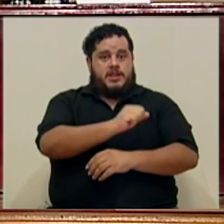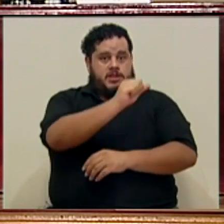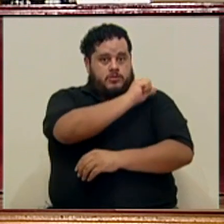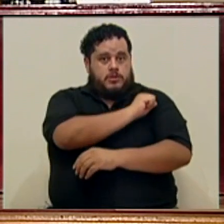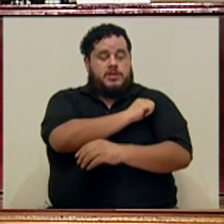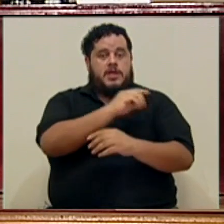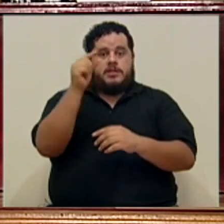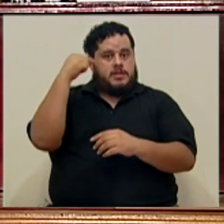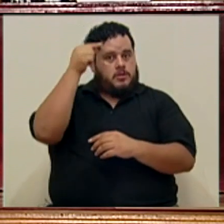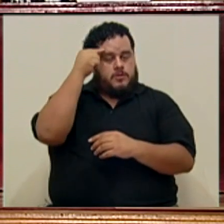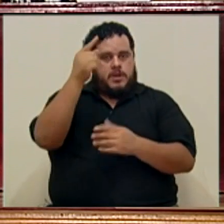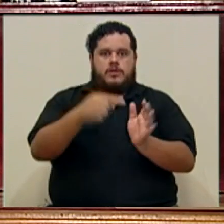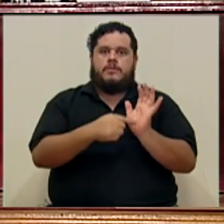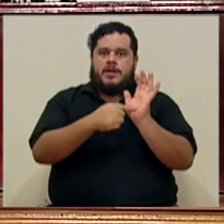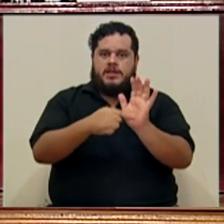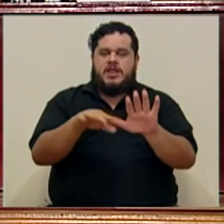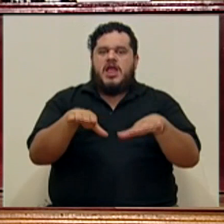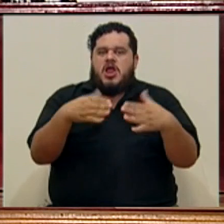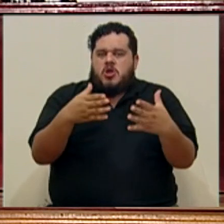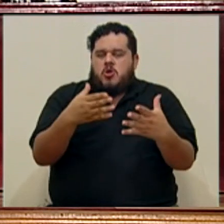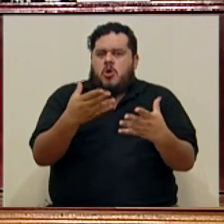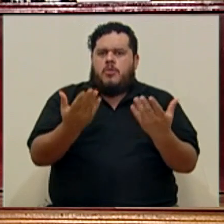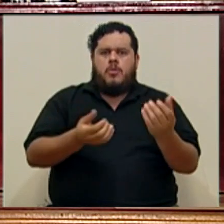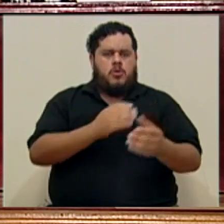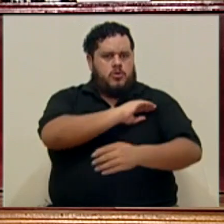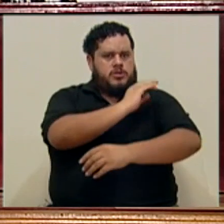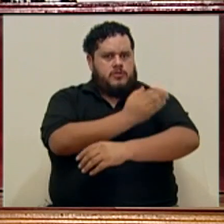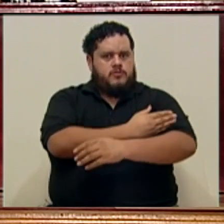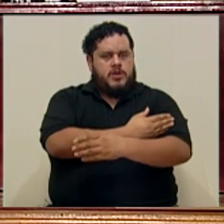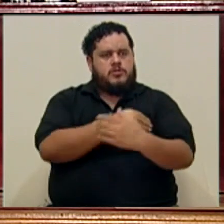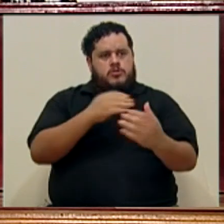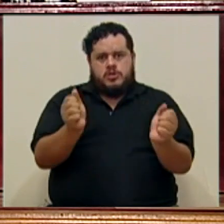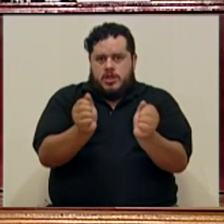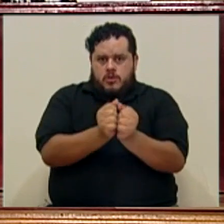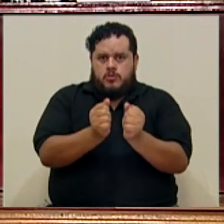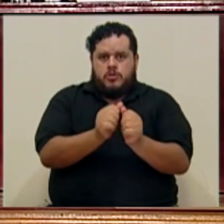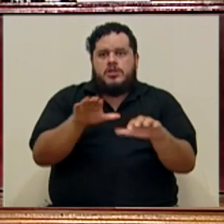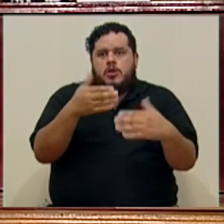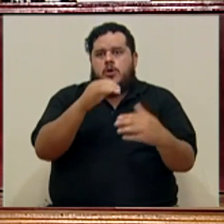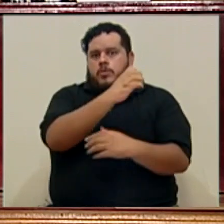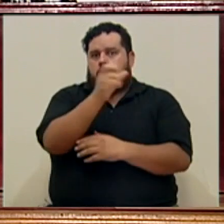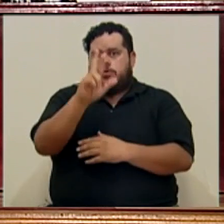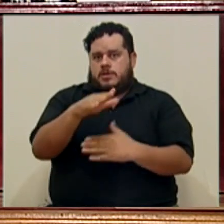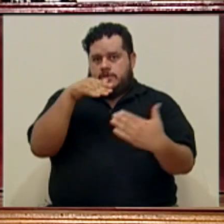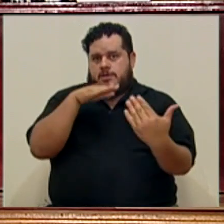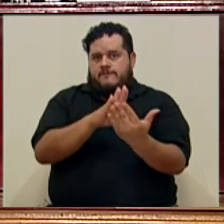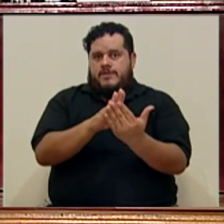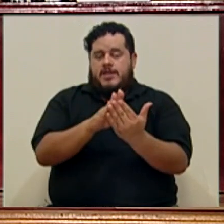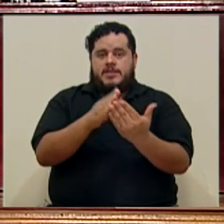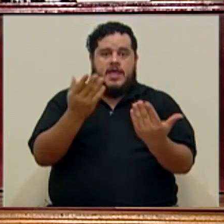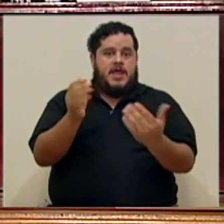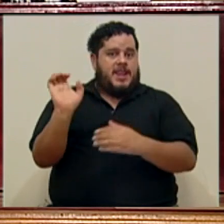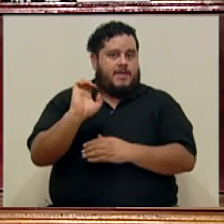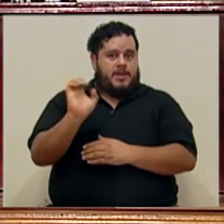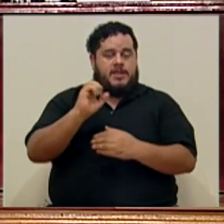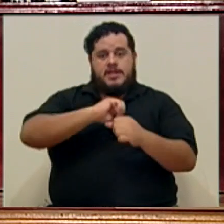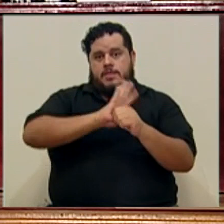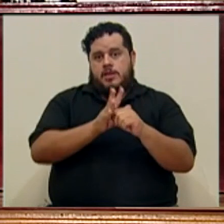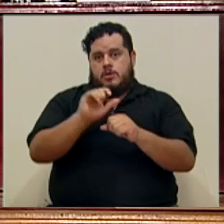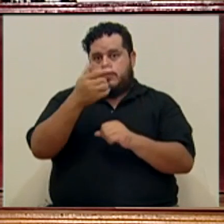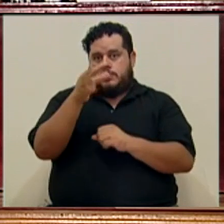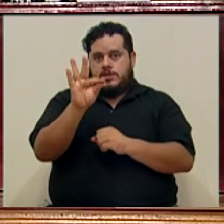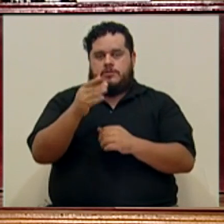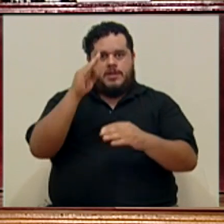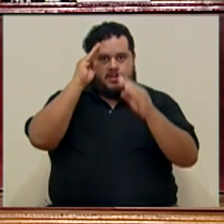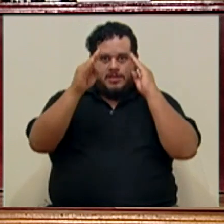nos darán el balance y actualización de la situación y esfuerzos conjuntos de cómo Costa Rica enfrenta la emergencia por el COVID-19. Saludamos